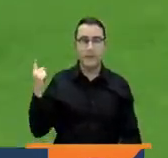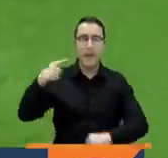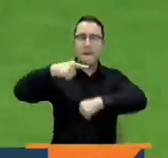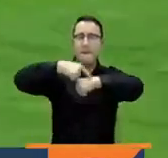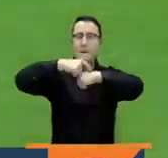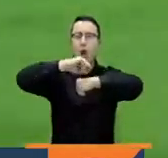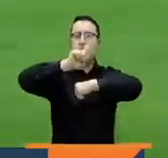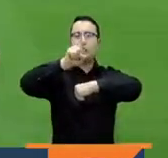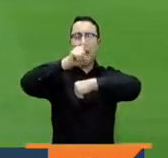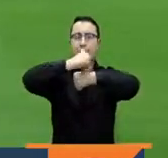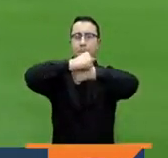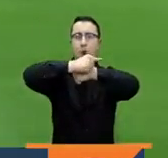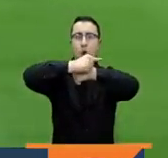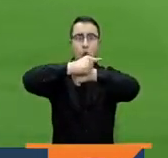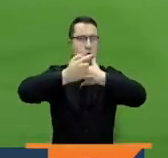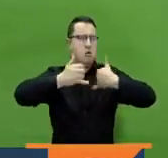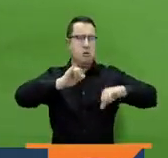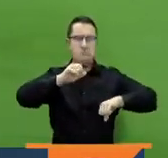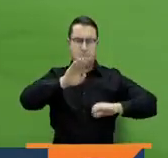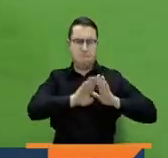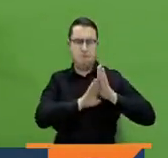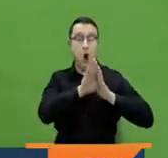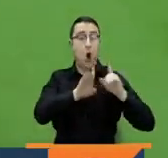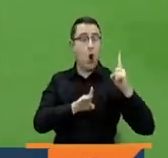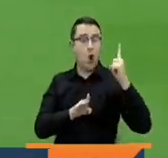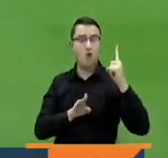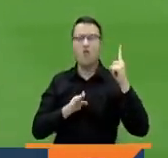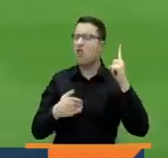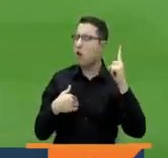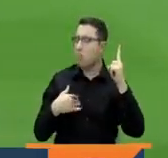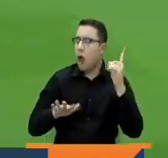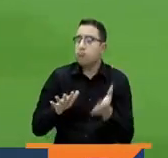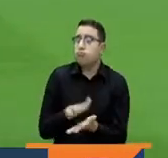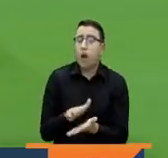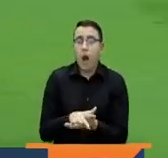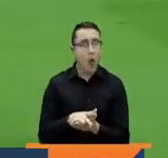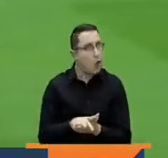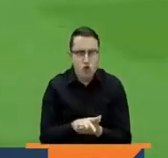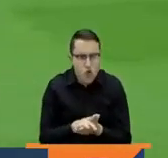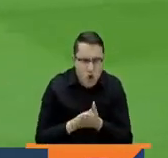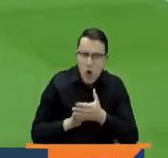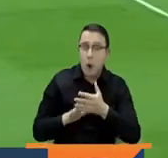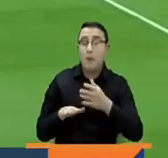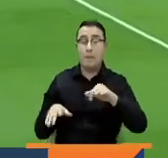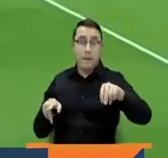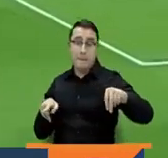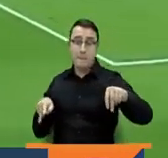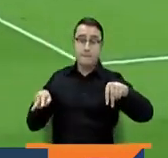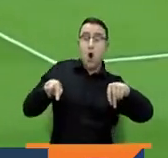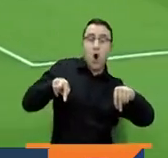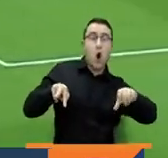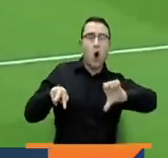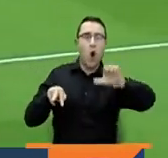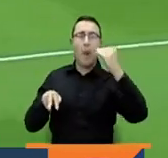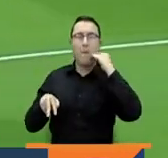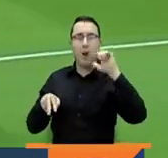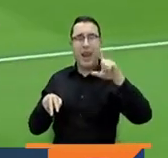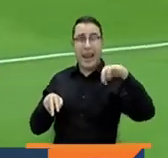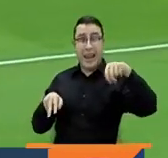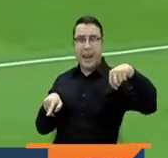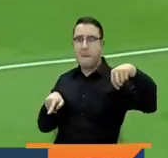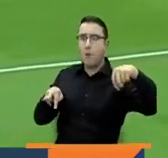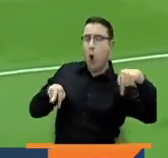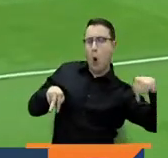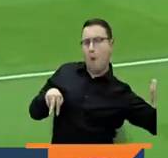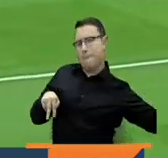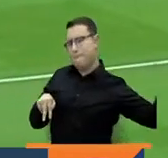ponía a ganar, maravilloso, y no solamente se quedaría contenta con este gol, no señores, haría la asistencia para que fuera Lina Caicedo quien pusiera